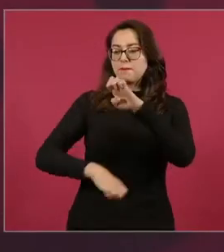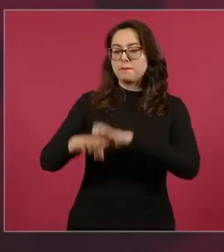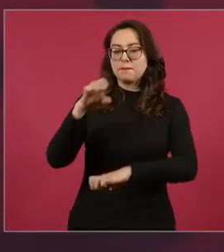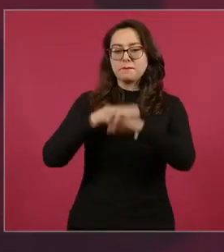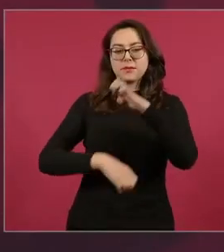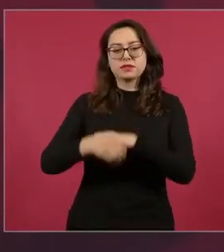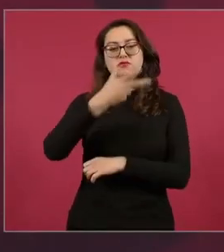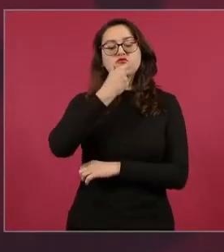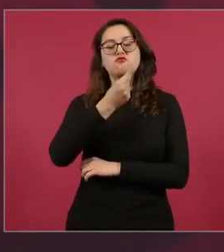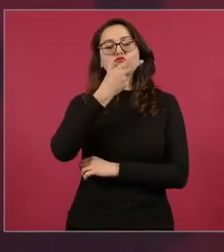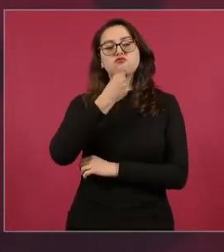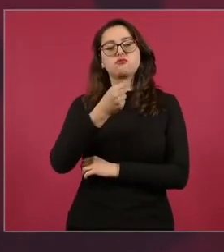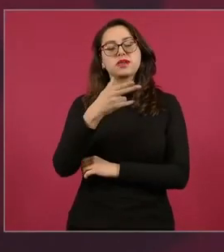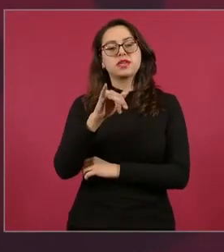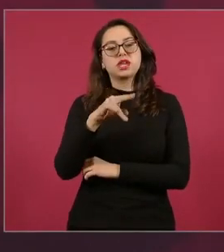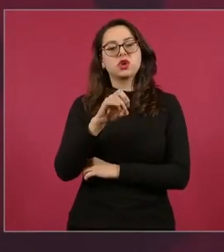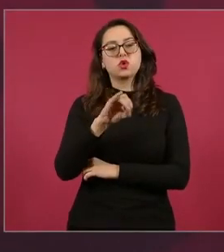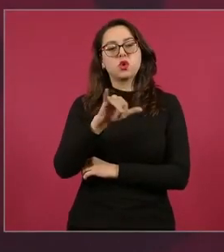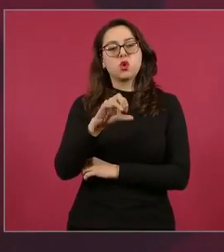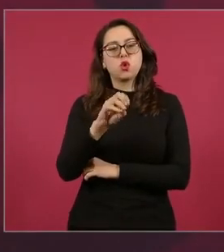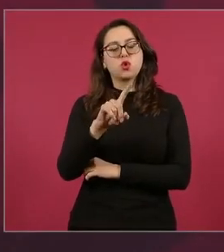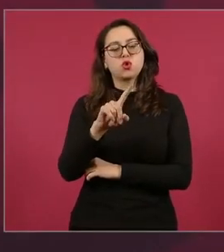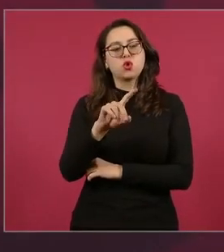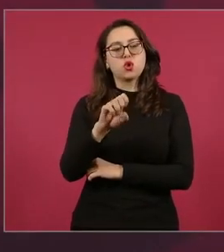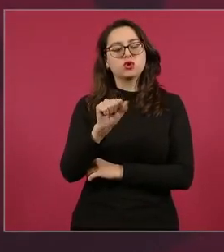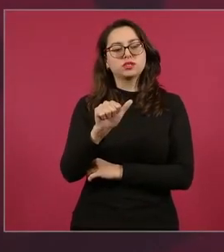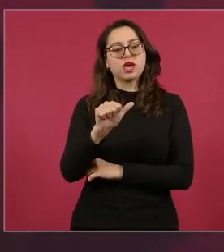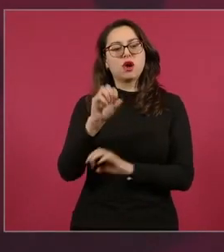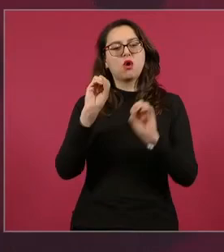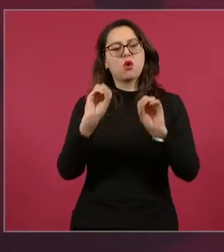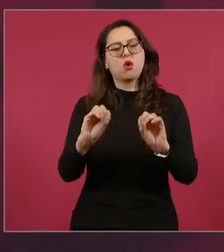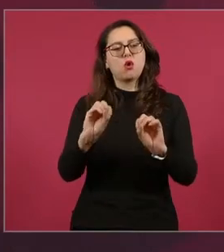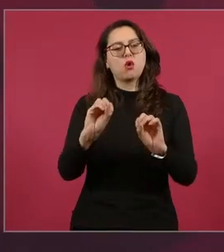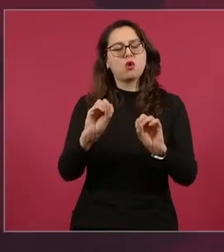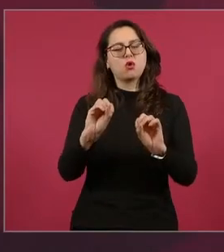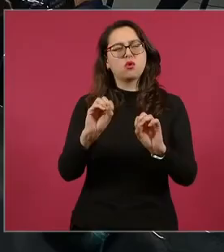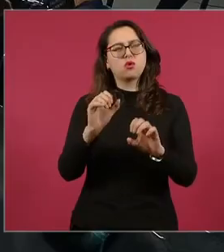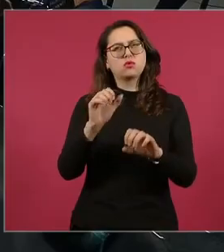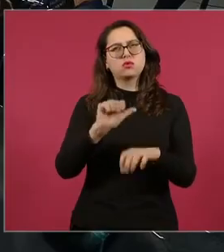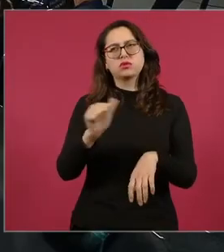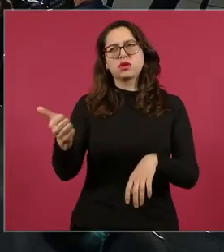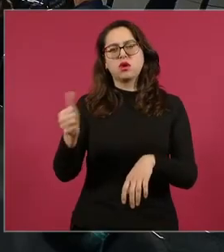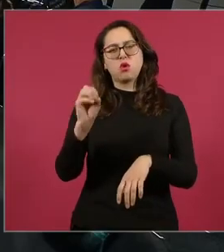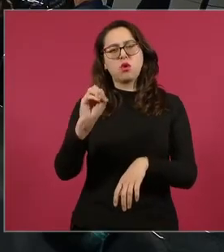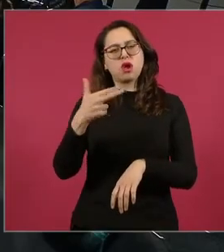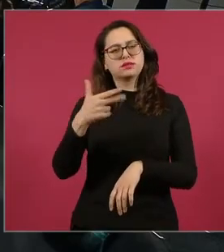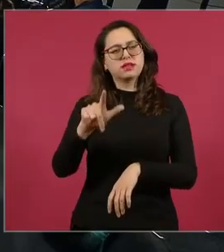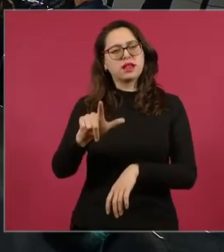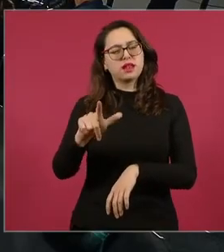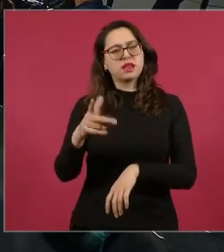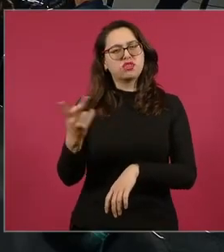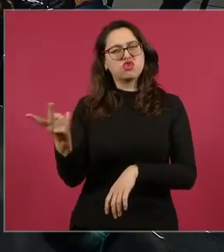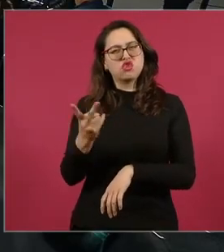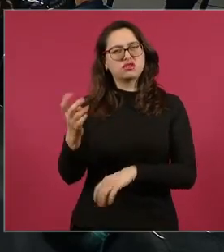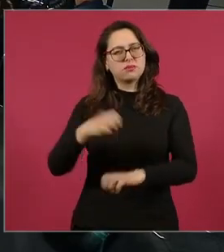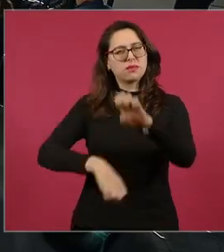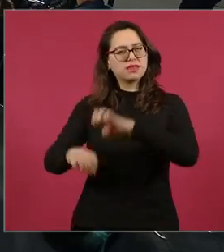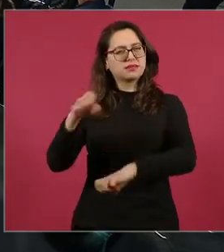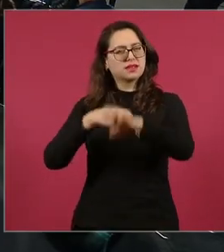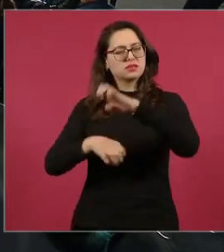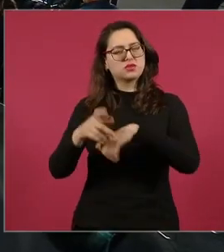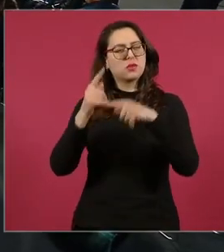así es, ¿verdad? O es OHL, una de esas empresas, cualquiera de esas dos.